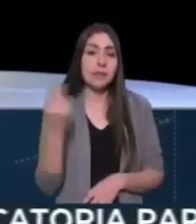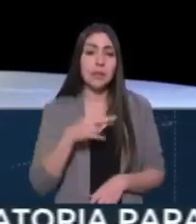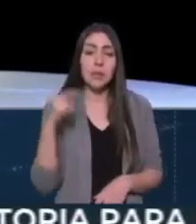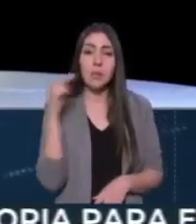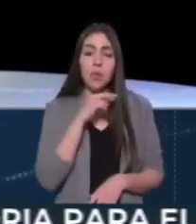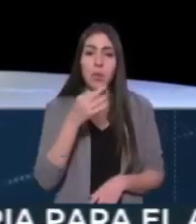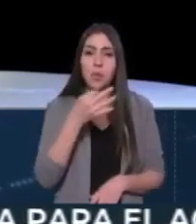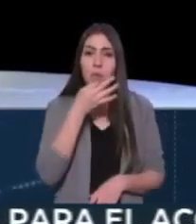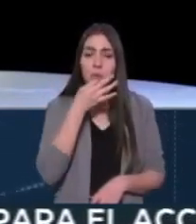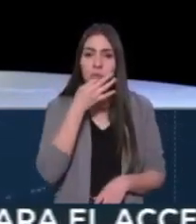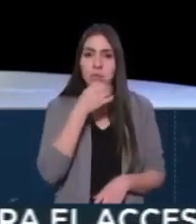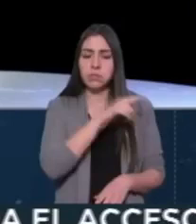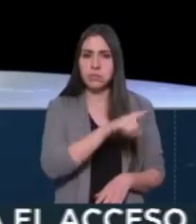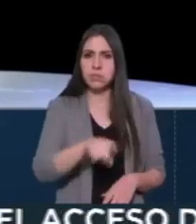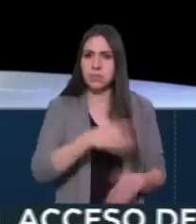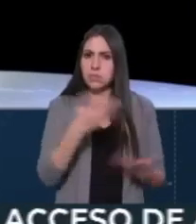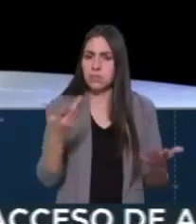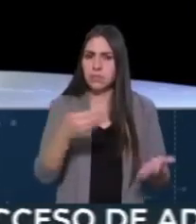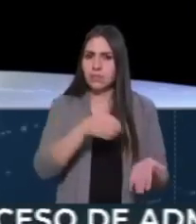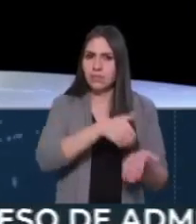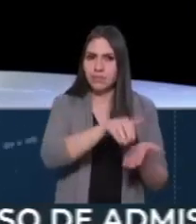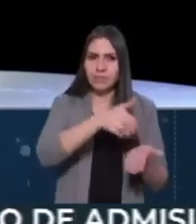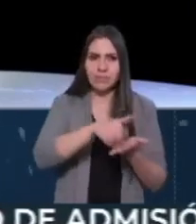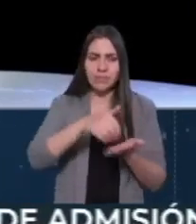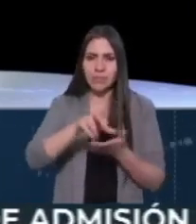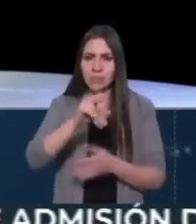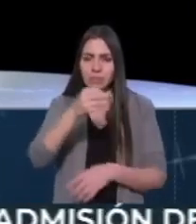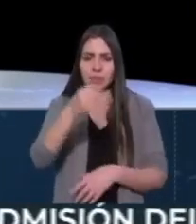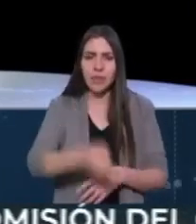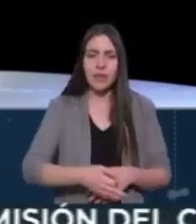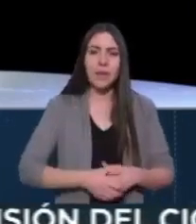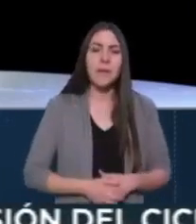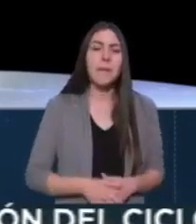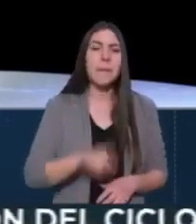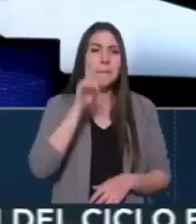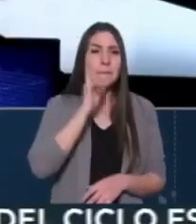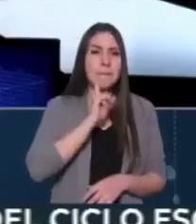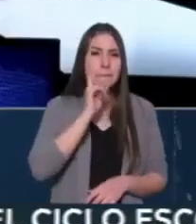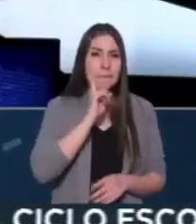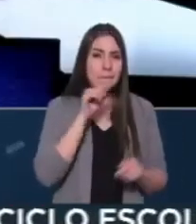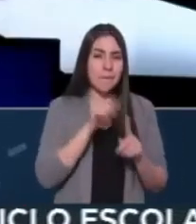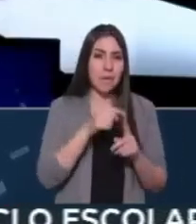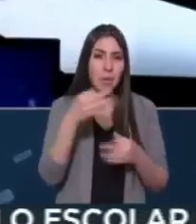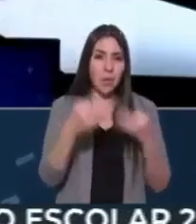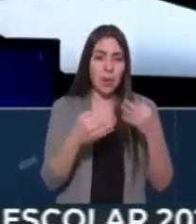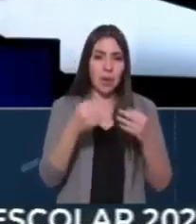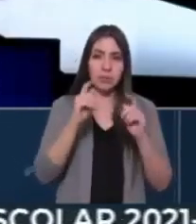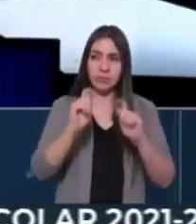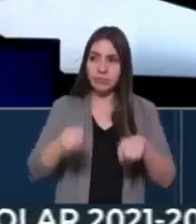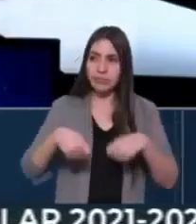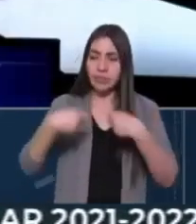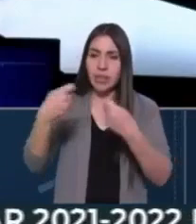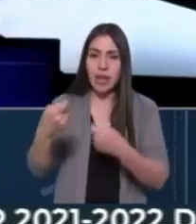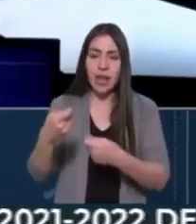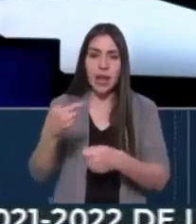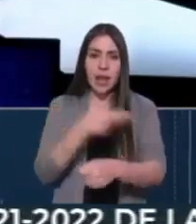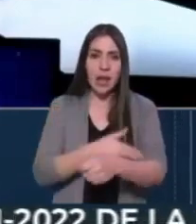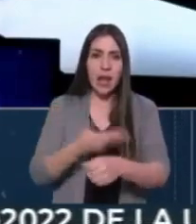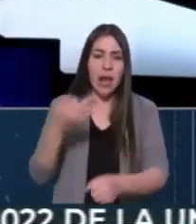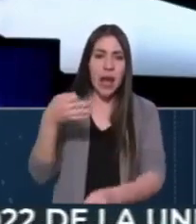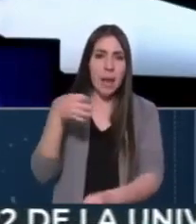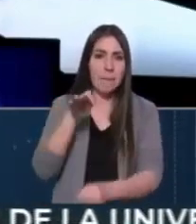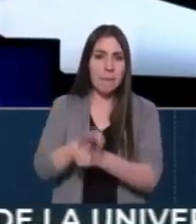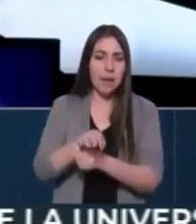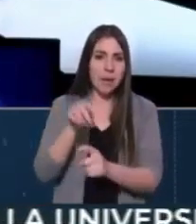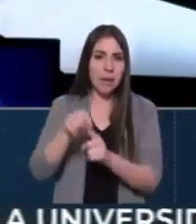inmediato. Esta juez que le da este amparo a Marín es una persona